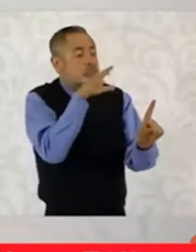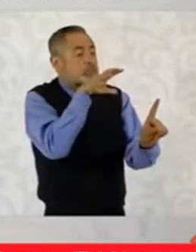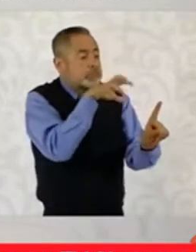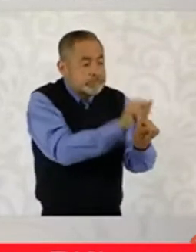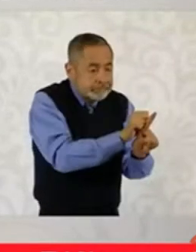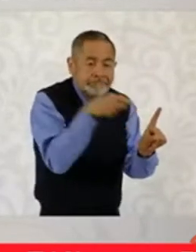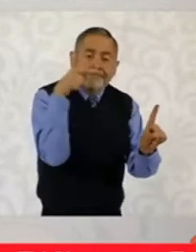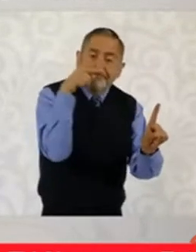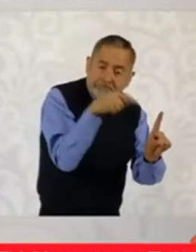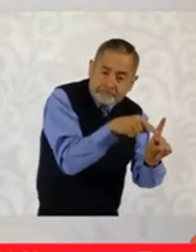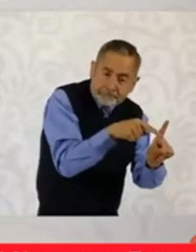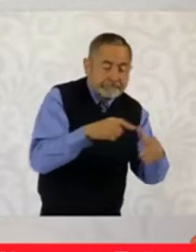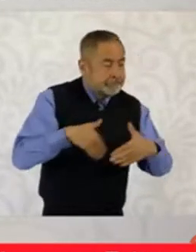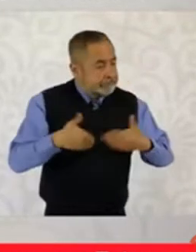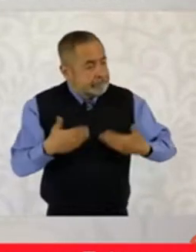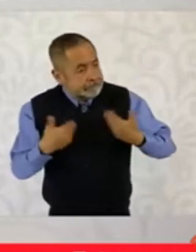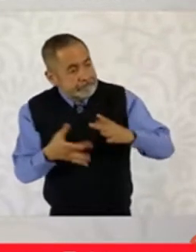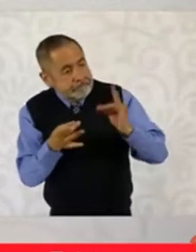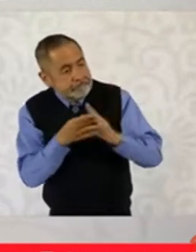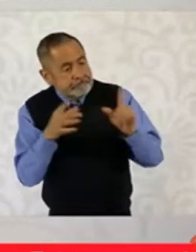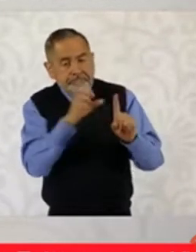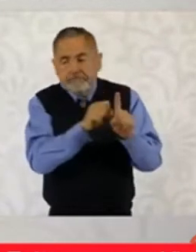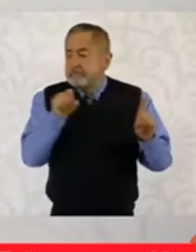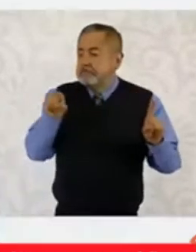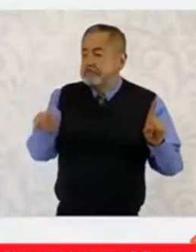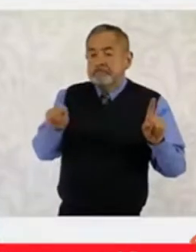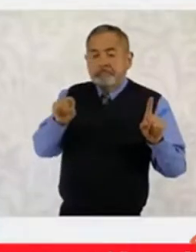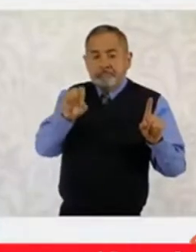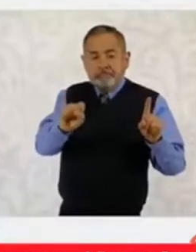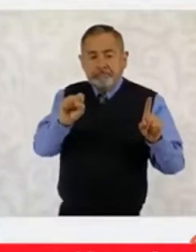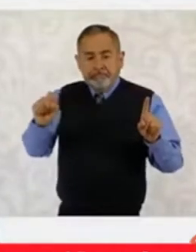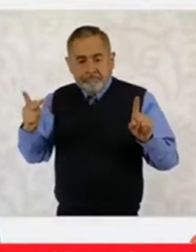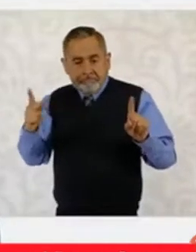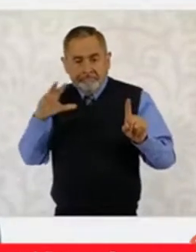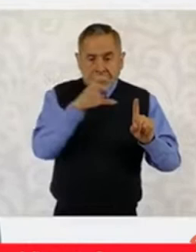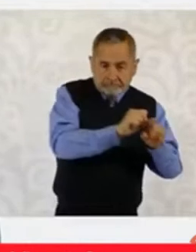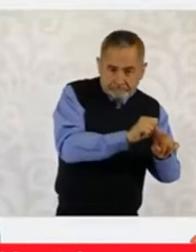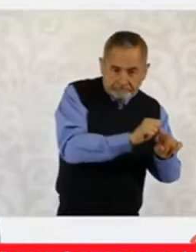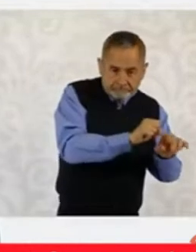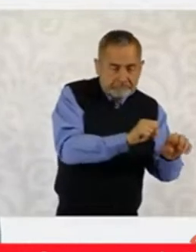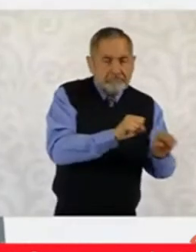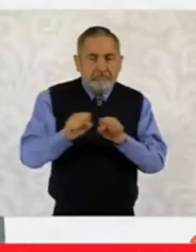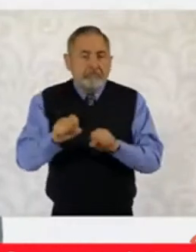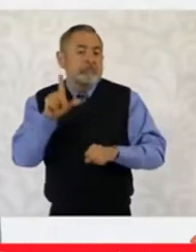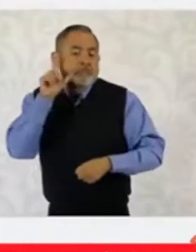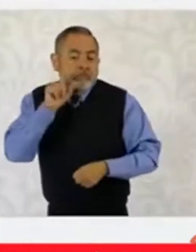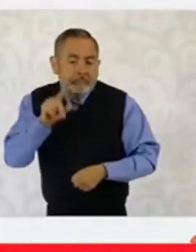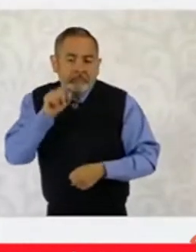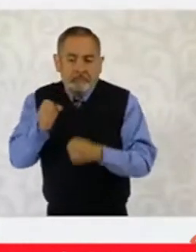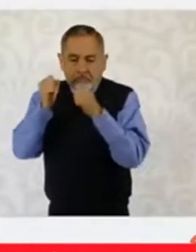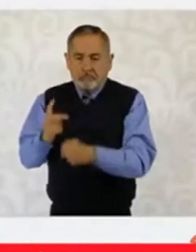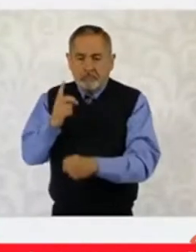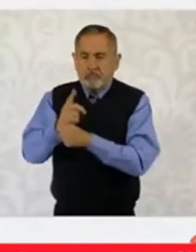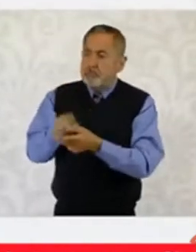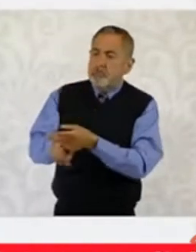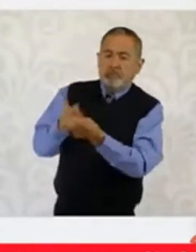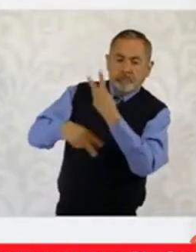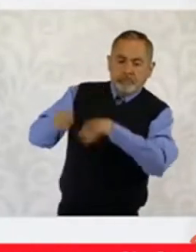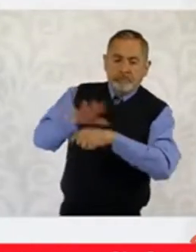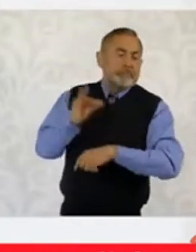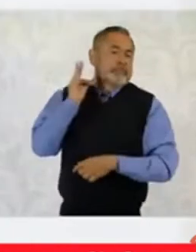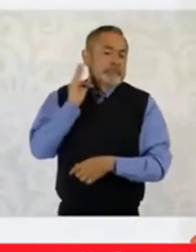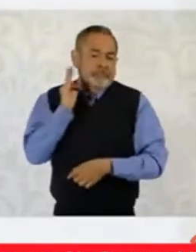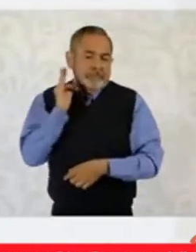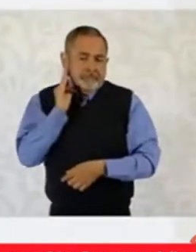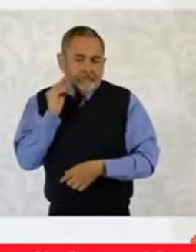por parte de la Secretaría de Seguridad y Protección Ciudadana. Mañana, en el informe del Gabinete de Seguridad, va a venir el fiscal, se le